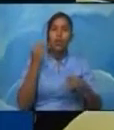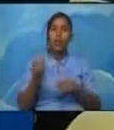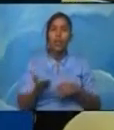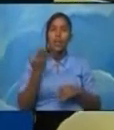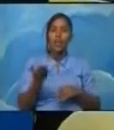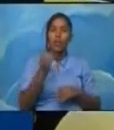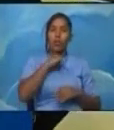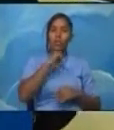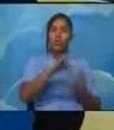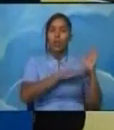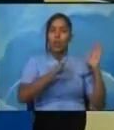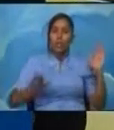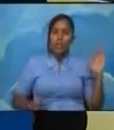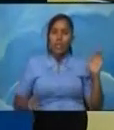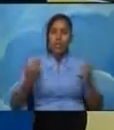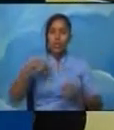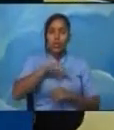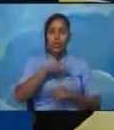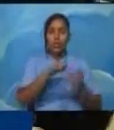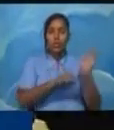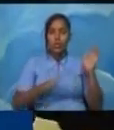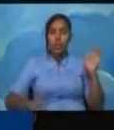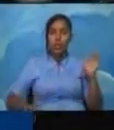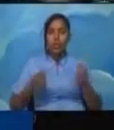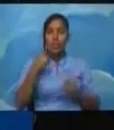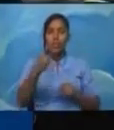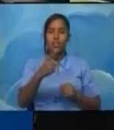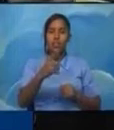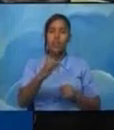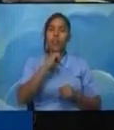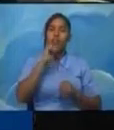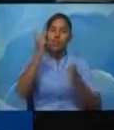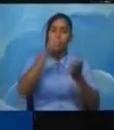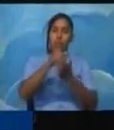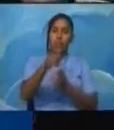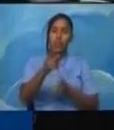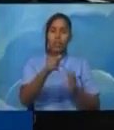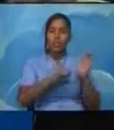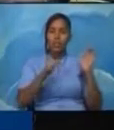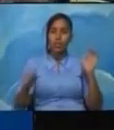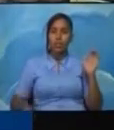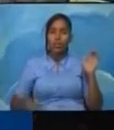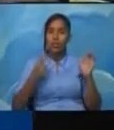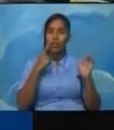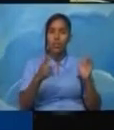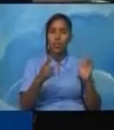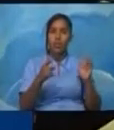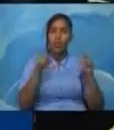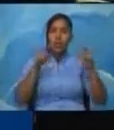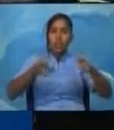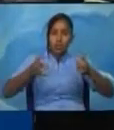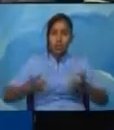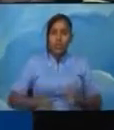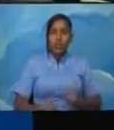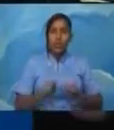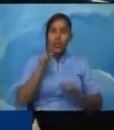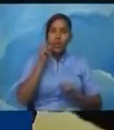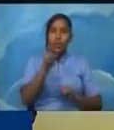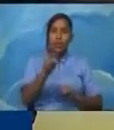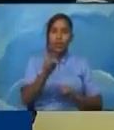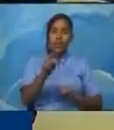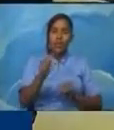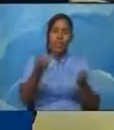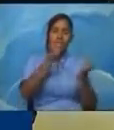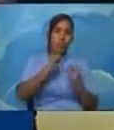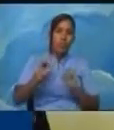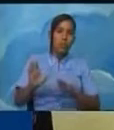lo que Cristo nuestro Señor ha dicho. Y eso fue lo que el Señor le dijo: que a estos hijos que ustedes